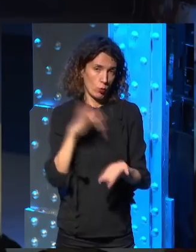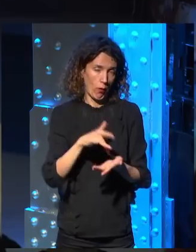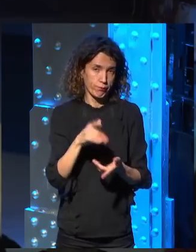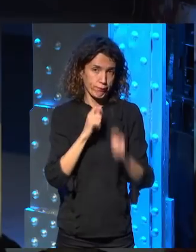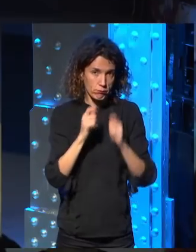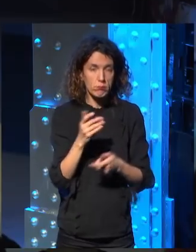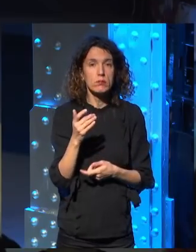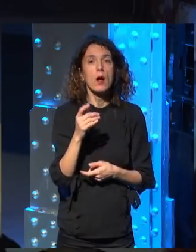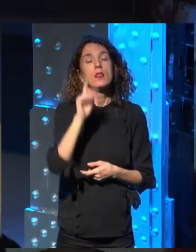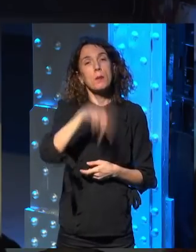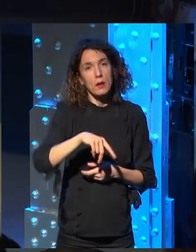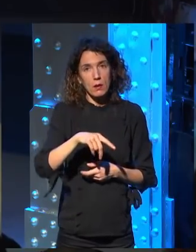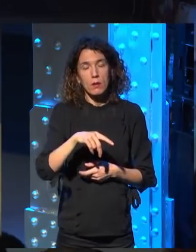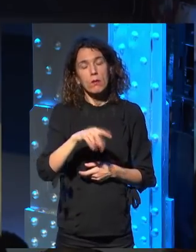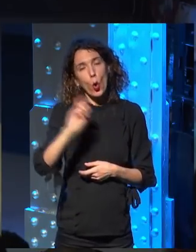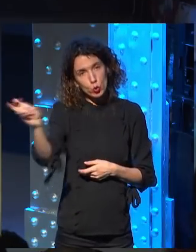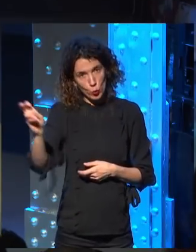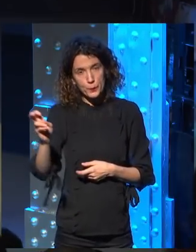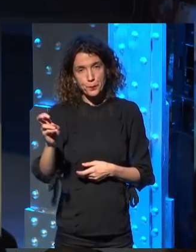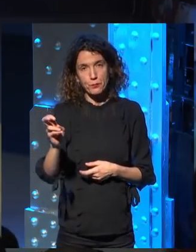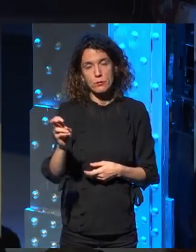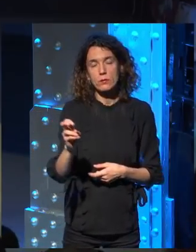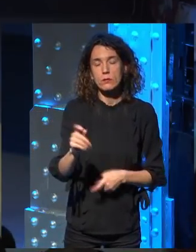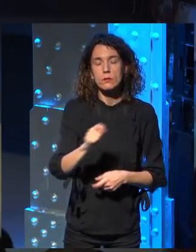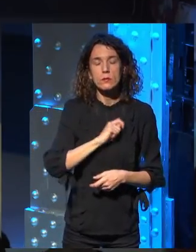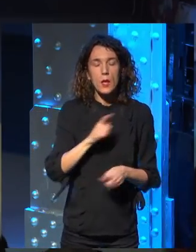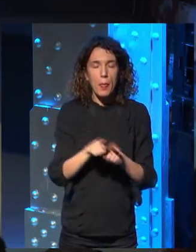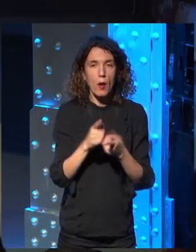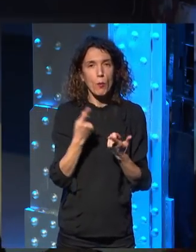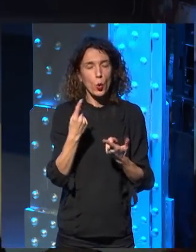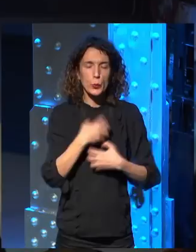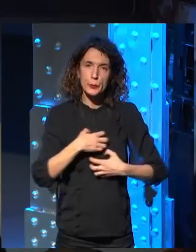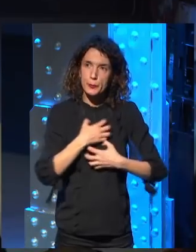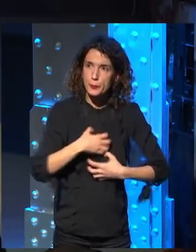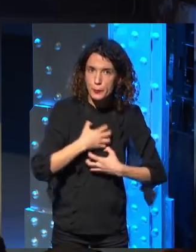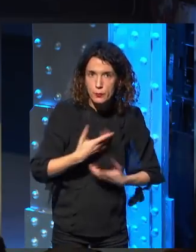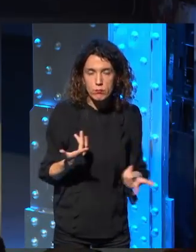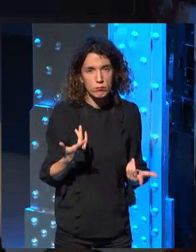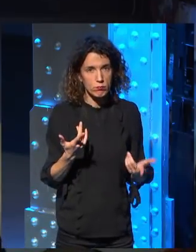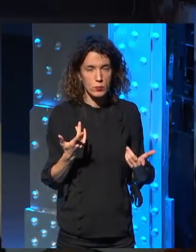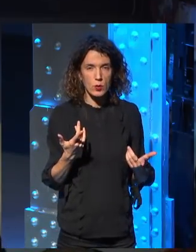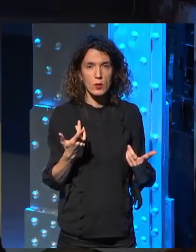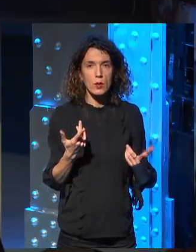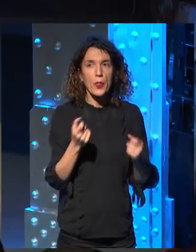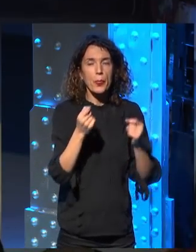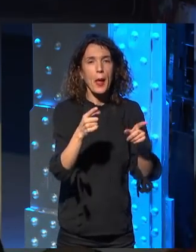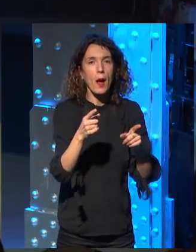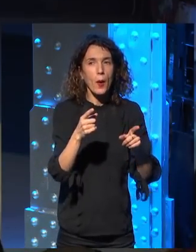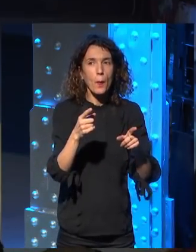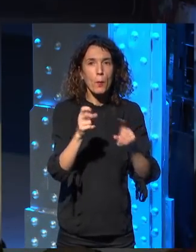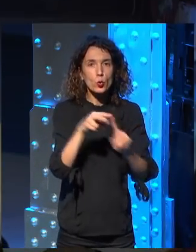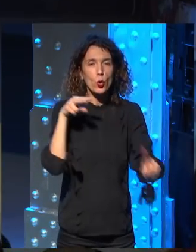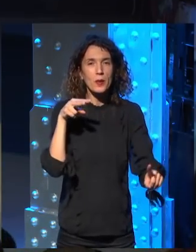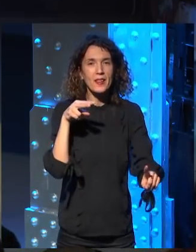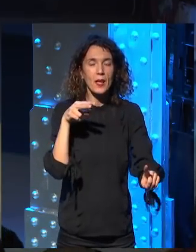otro, y eso a mí es de lo que más me perturba, ofrece la visión